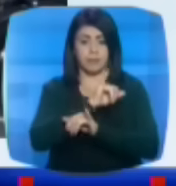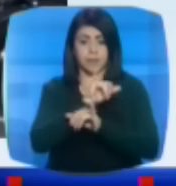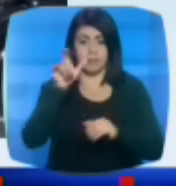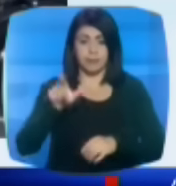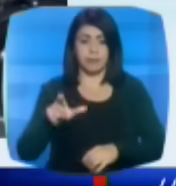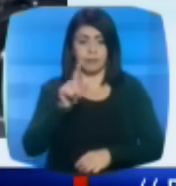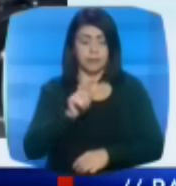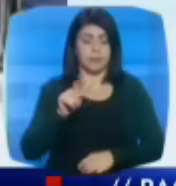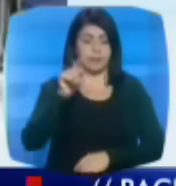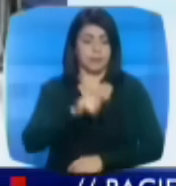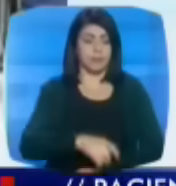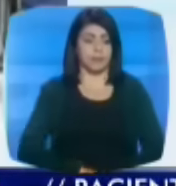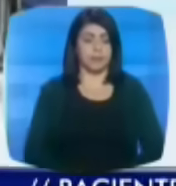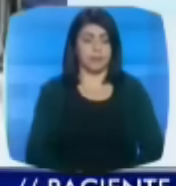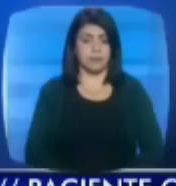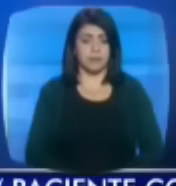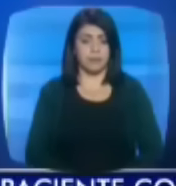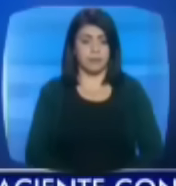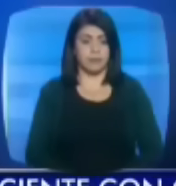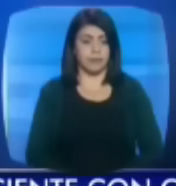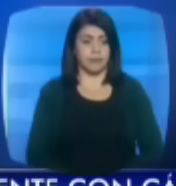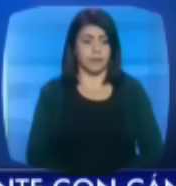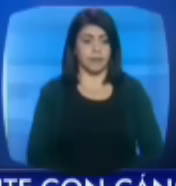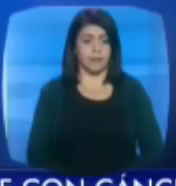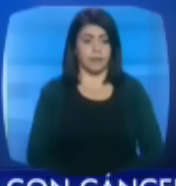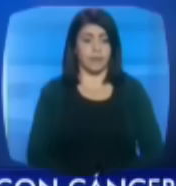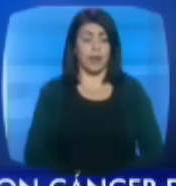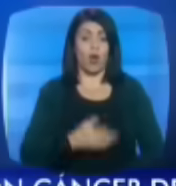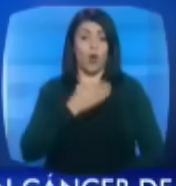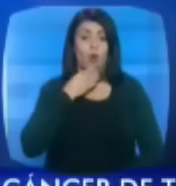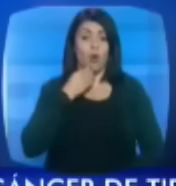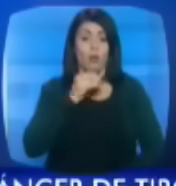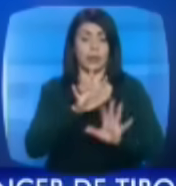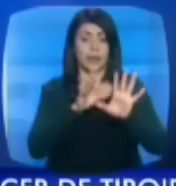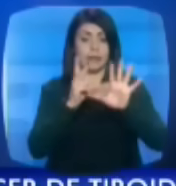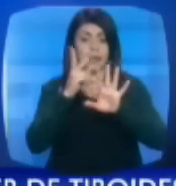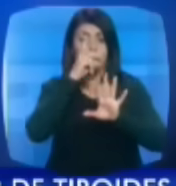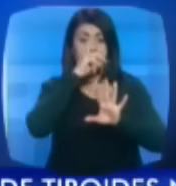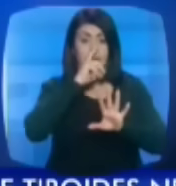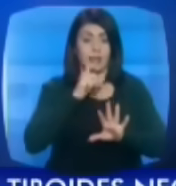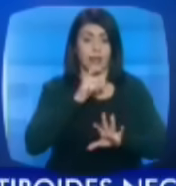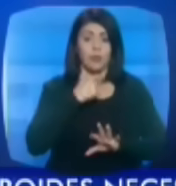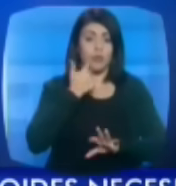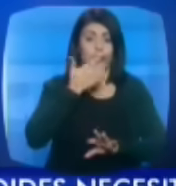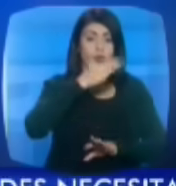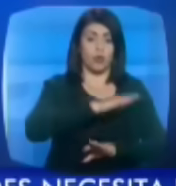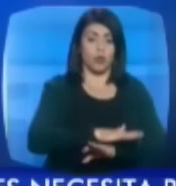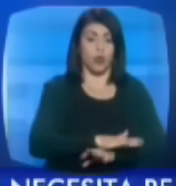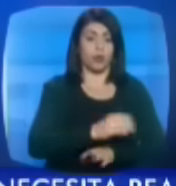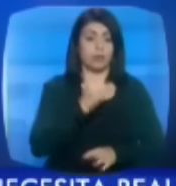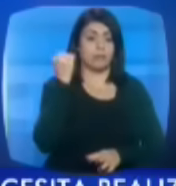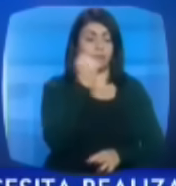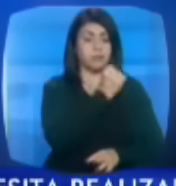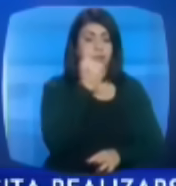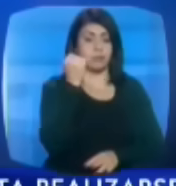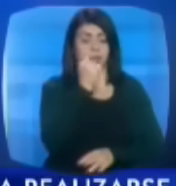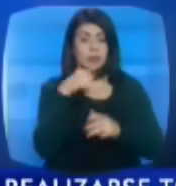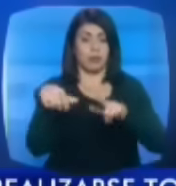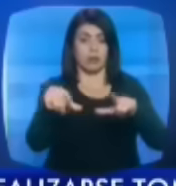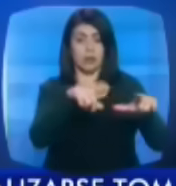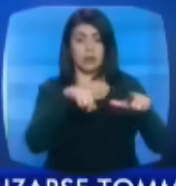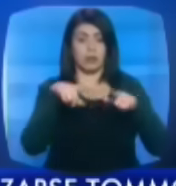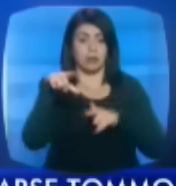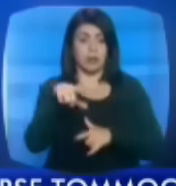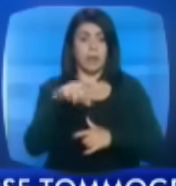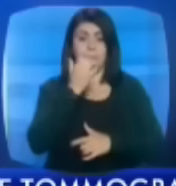Aragua, Edgardo Navas, Televen. Una joven de 17 años fue asesinada de una puñalada en el sector Trapichito